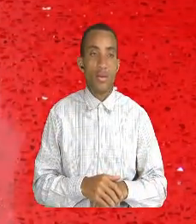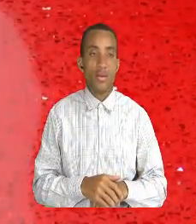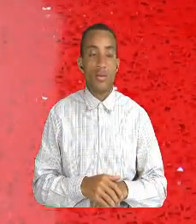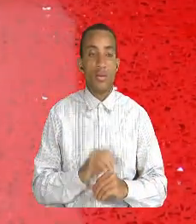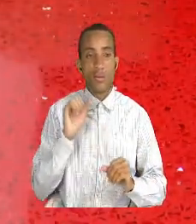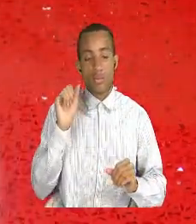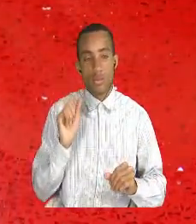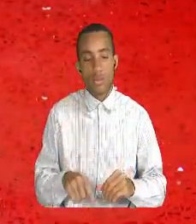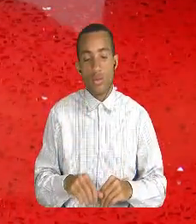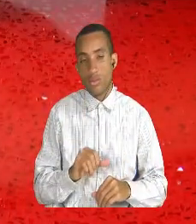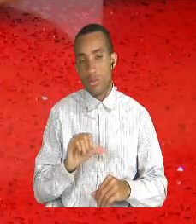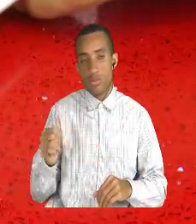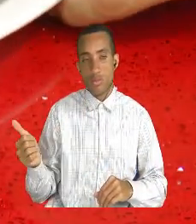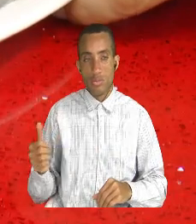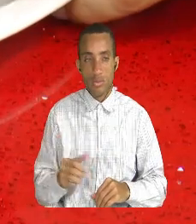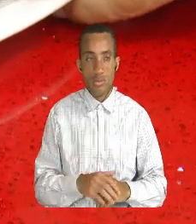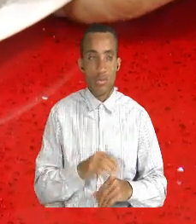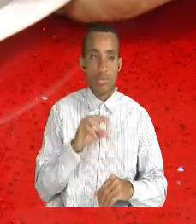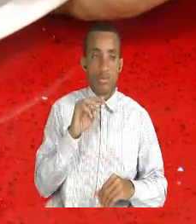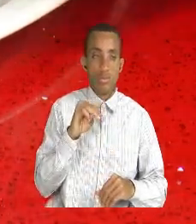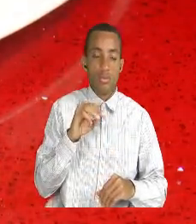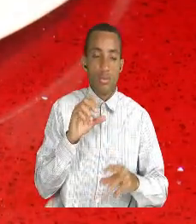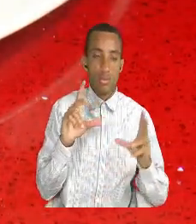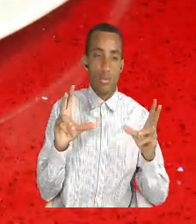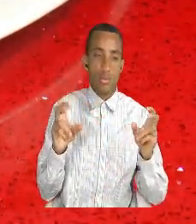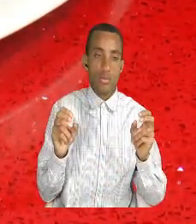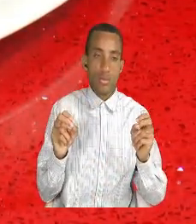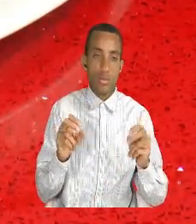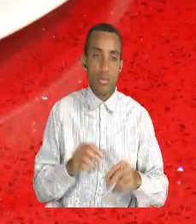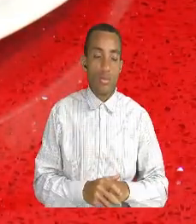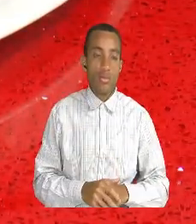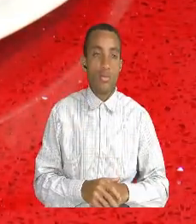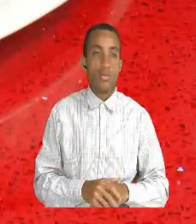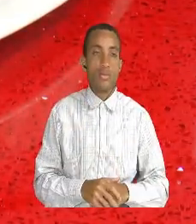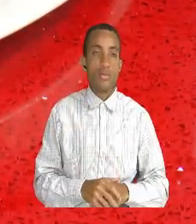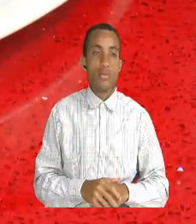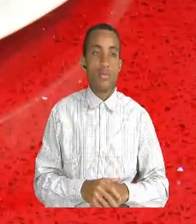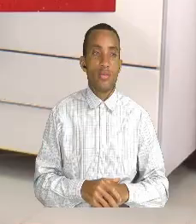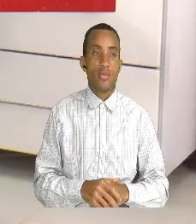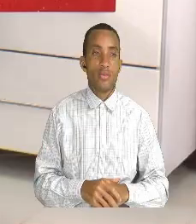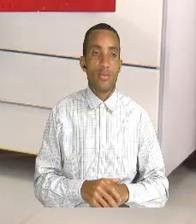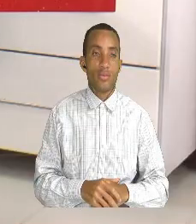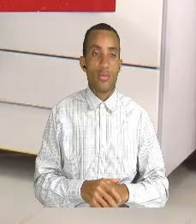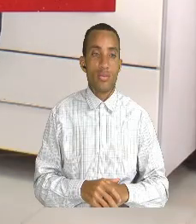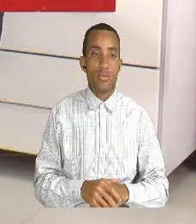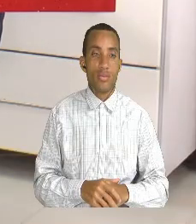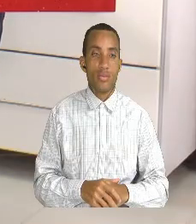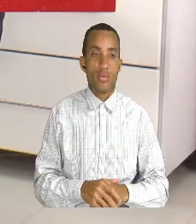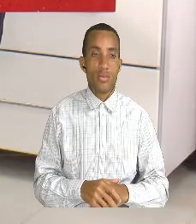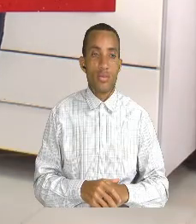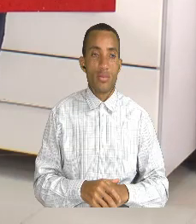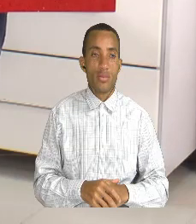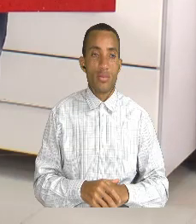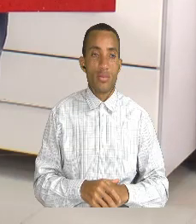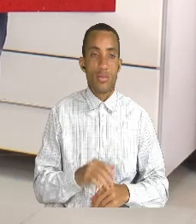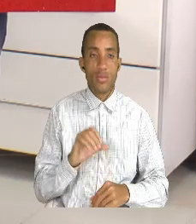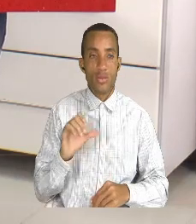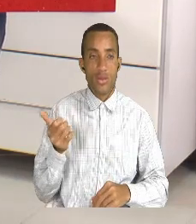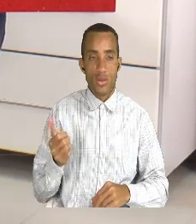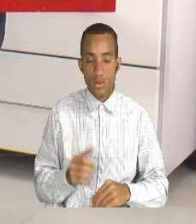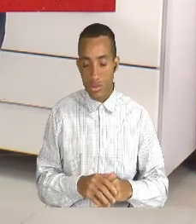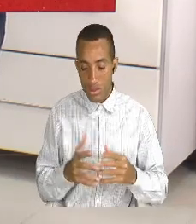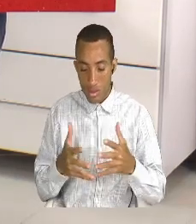nuestro. Sí. Limpio. Ajá. Entonces. Voy a colocar por acá otro poquitico de